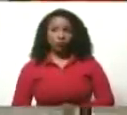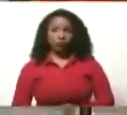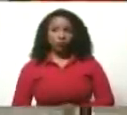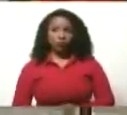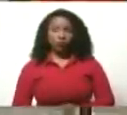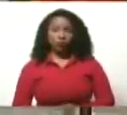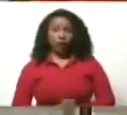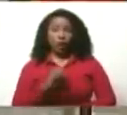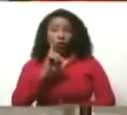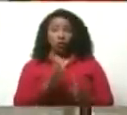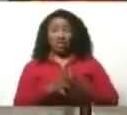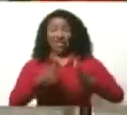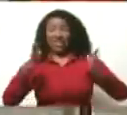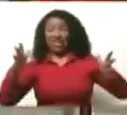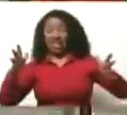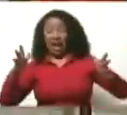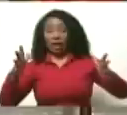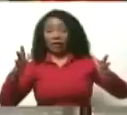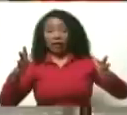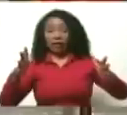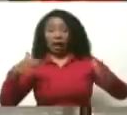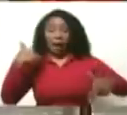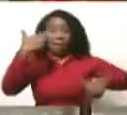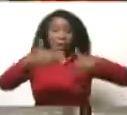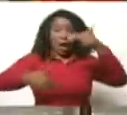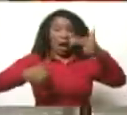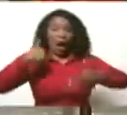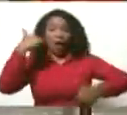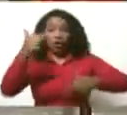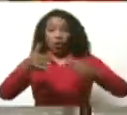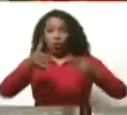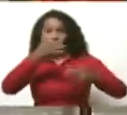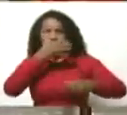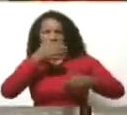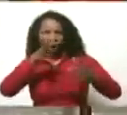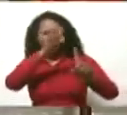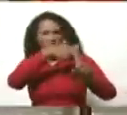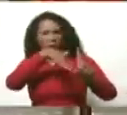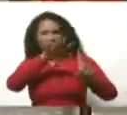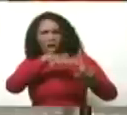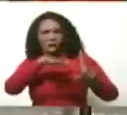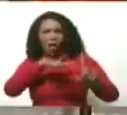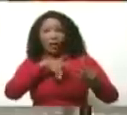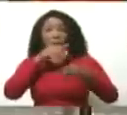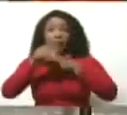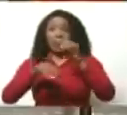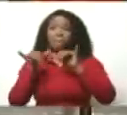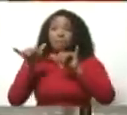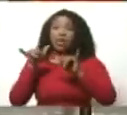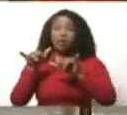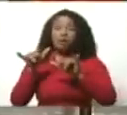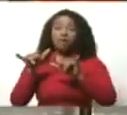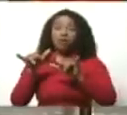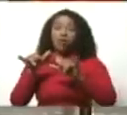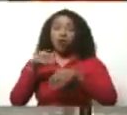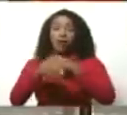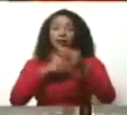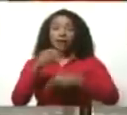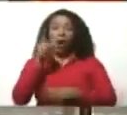Si un gran delincuente, un gran capo de la mafia y de la corrupción italiana hiciese lo mismo que hace Ramírez y